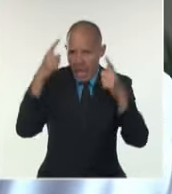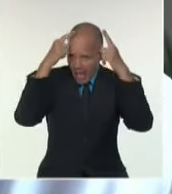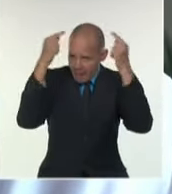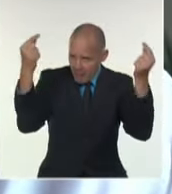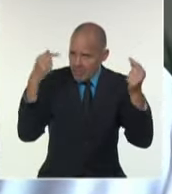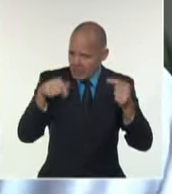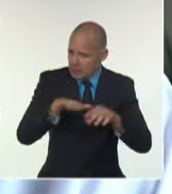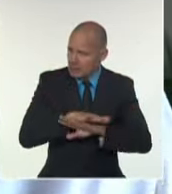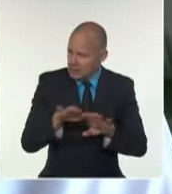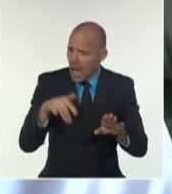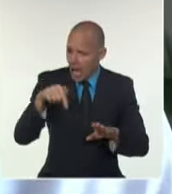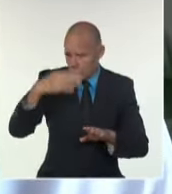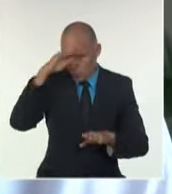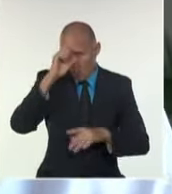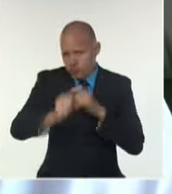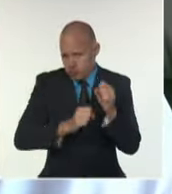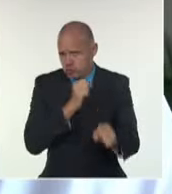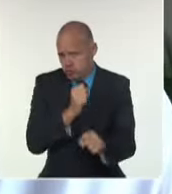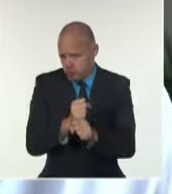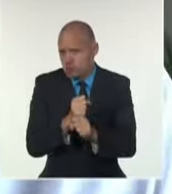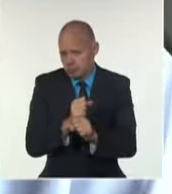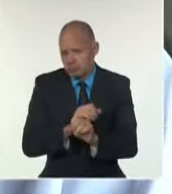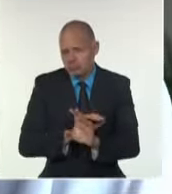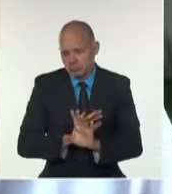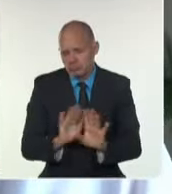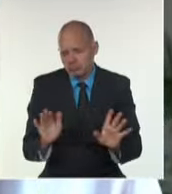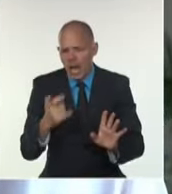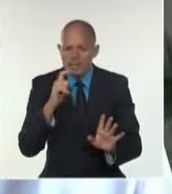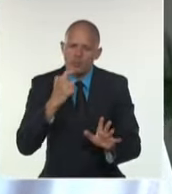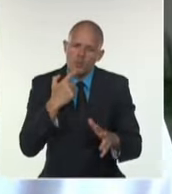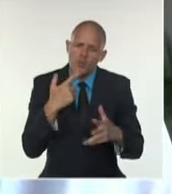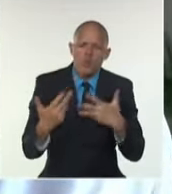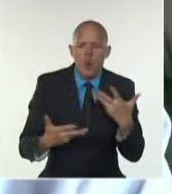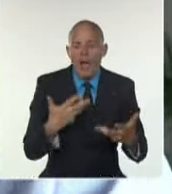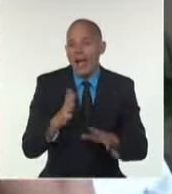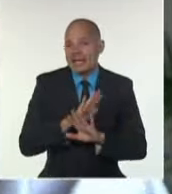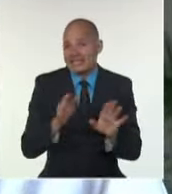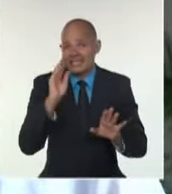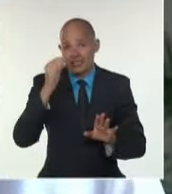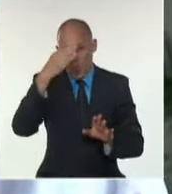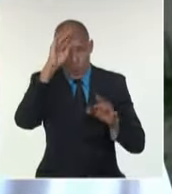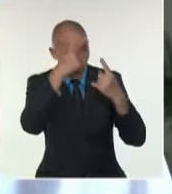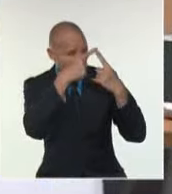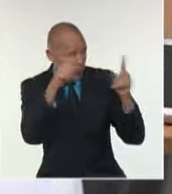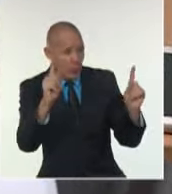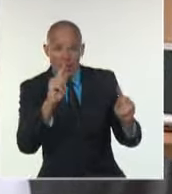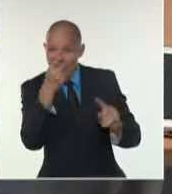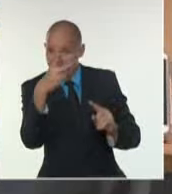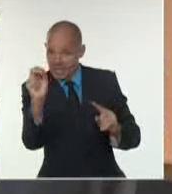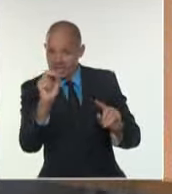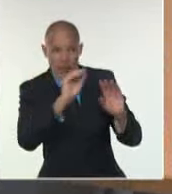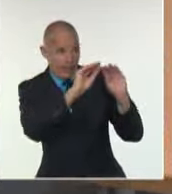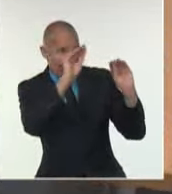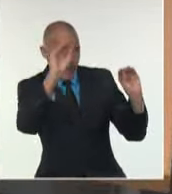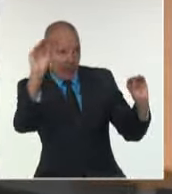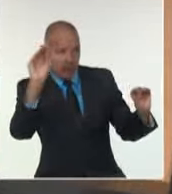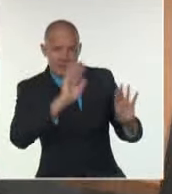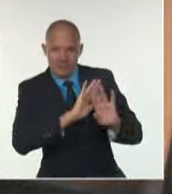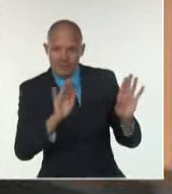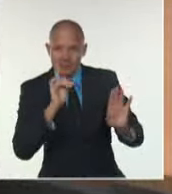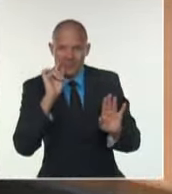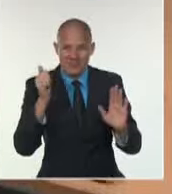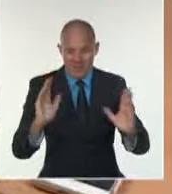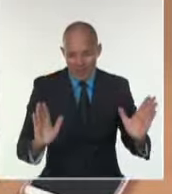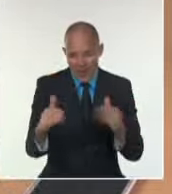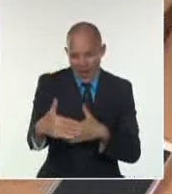está introducido en un grupo de lugares, hay más de 20 equipos distribuidos y estamos empezando a exportarlo. Ceneuro también